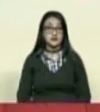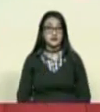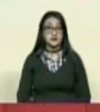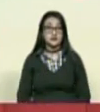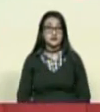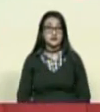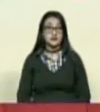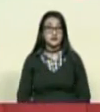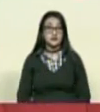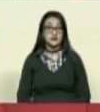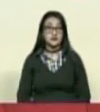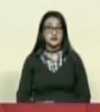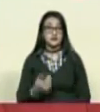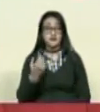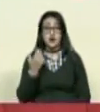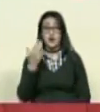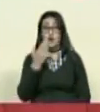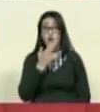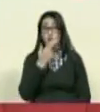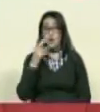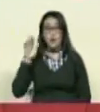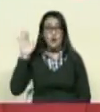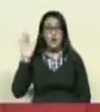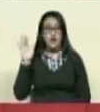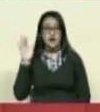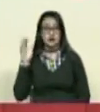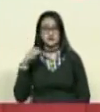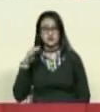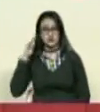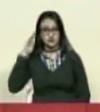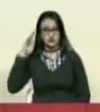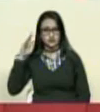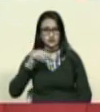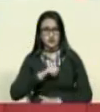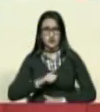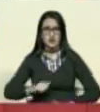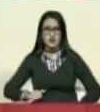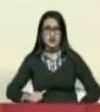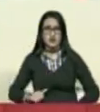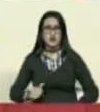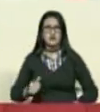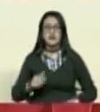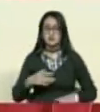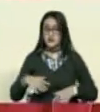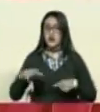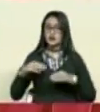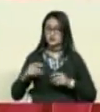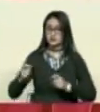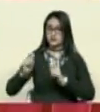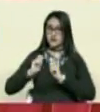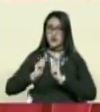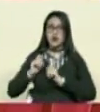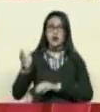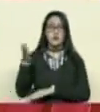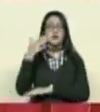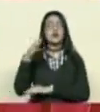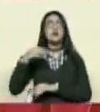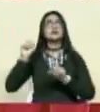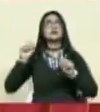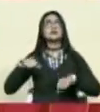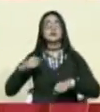Es como que ustedes juraran ante, como cadetes, como soldados, y cada vez que asuman un comando ante la bandera, ante la